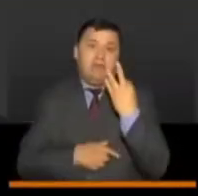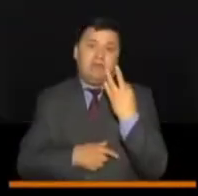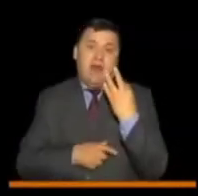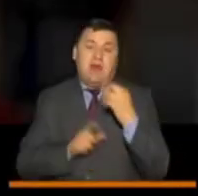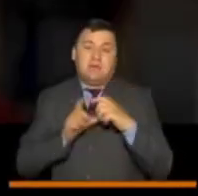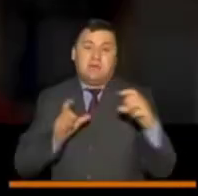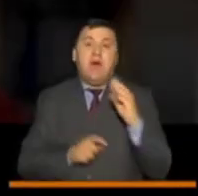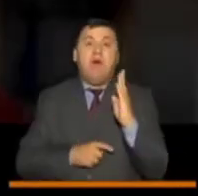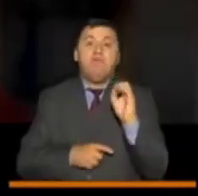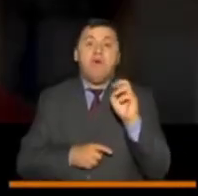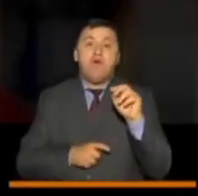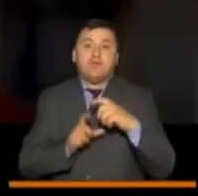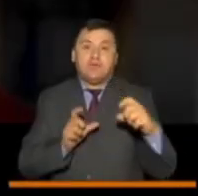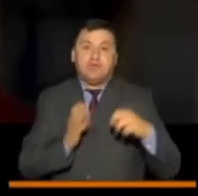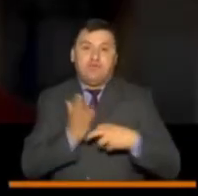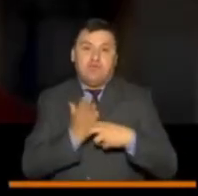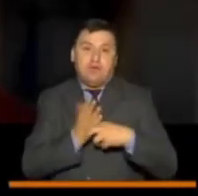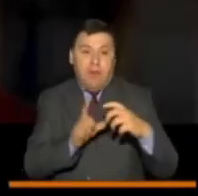Thank you.